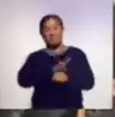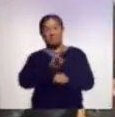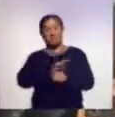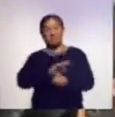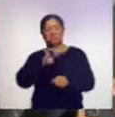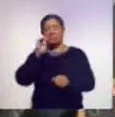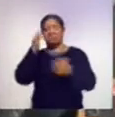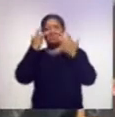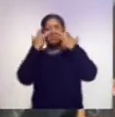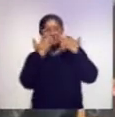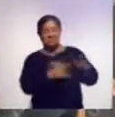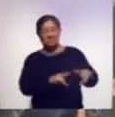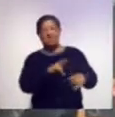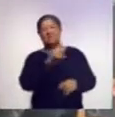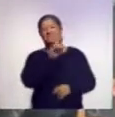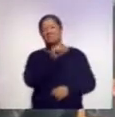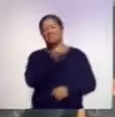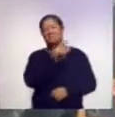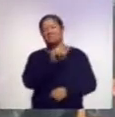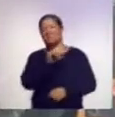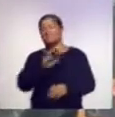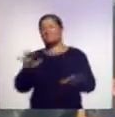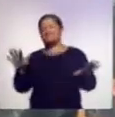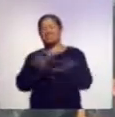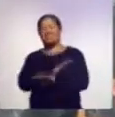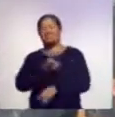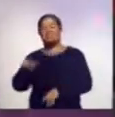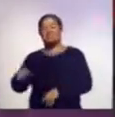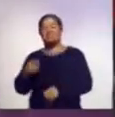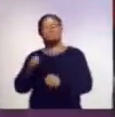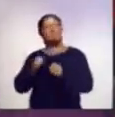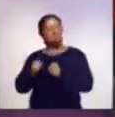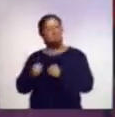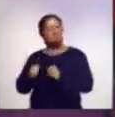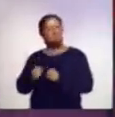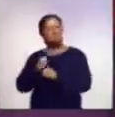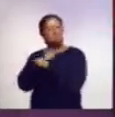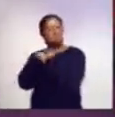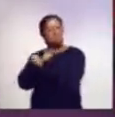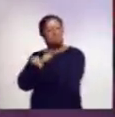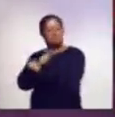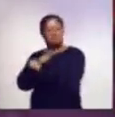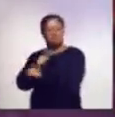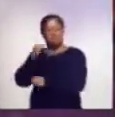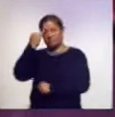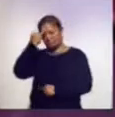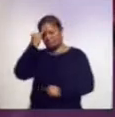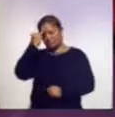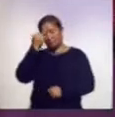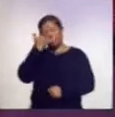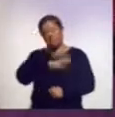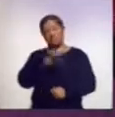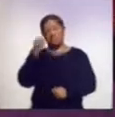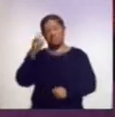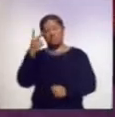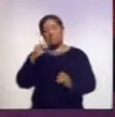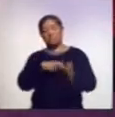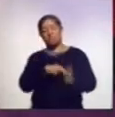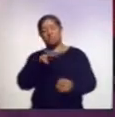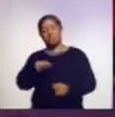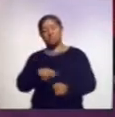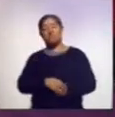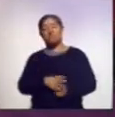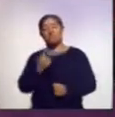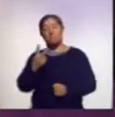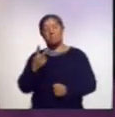el Día de la Raza para convertirse en el Día de la Resistencia Indígena. El 10 de octubre de 2002, el entonces presidente